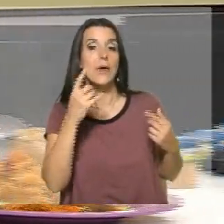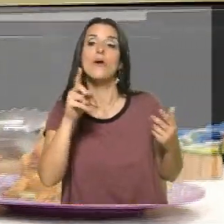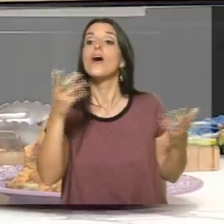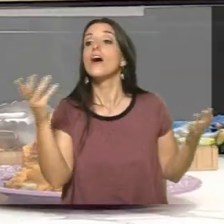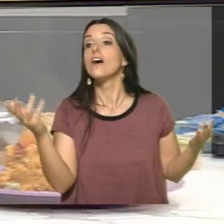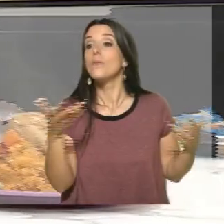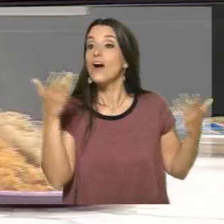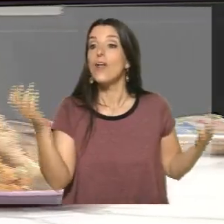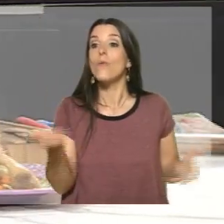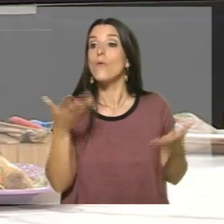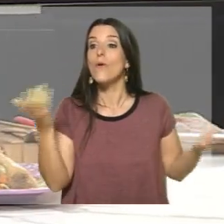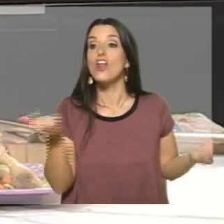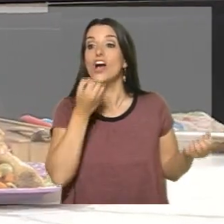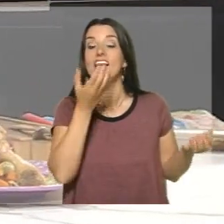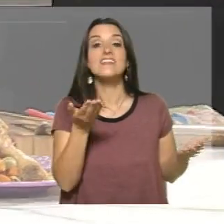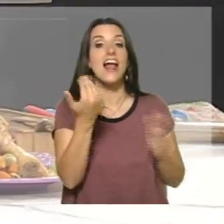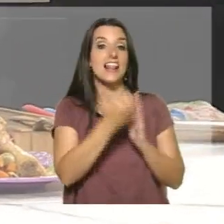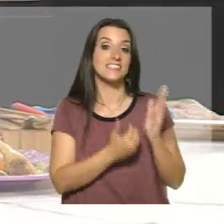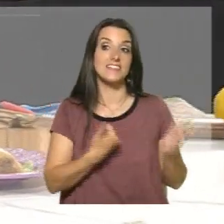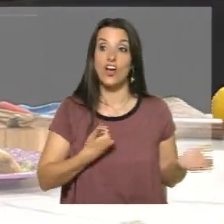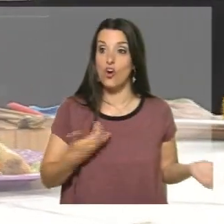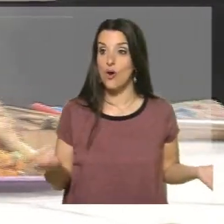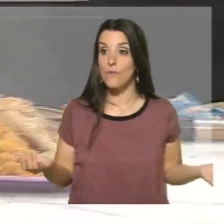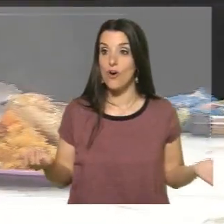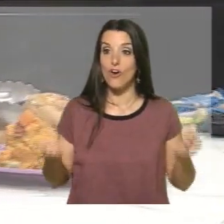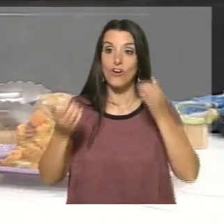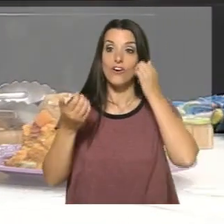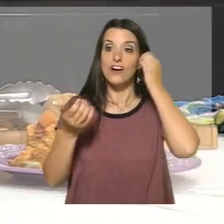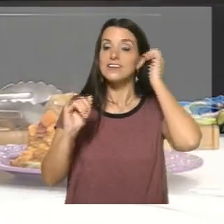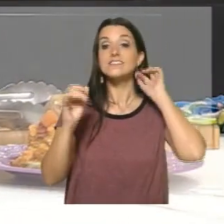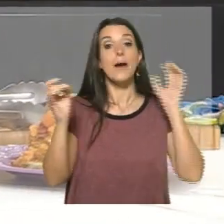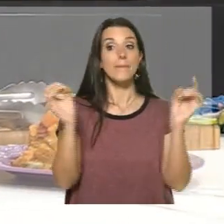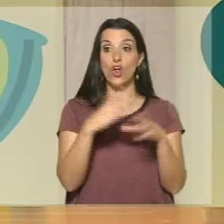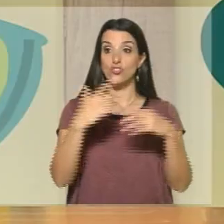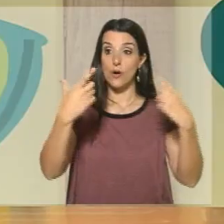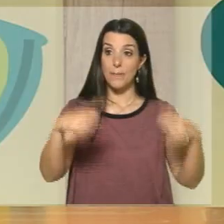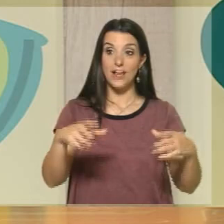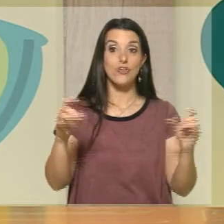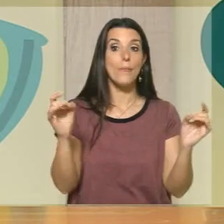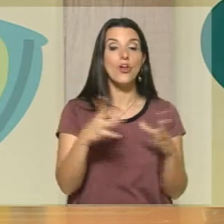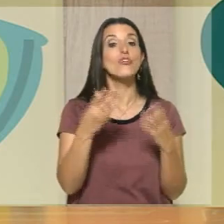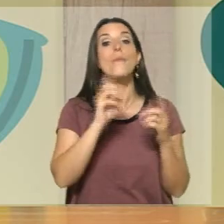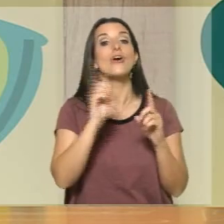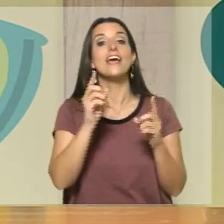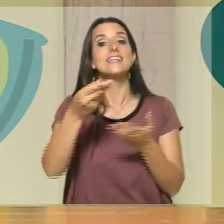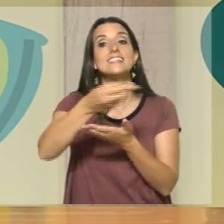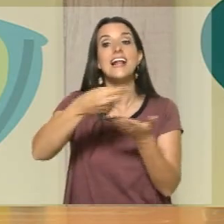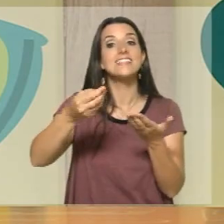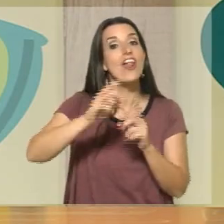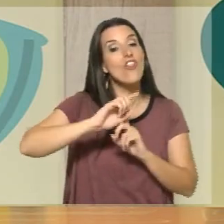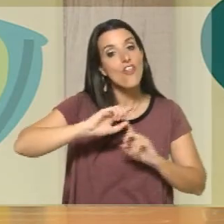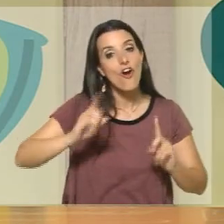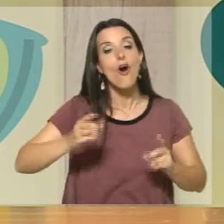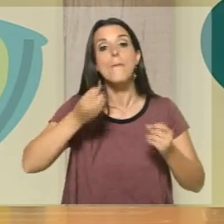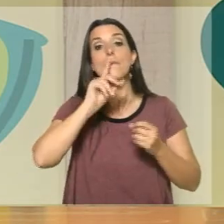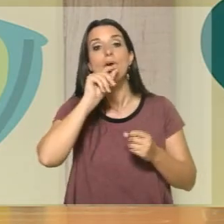pero a todo esto, a ¿cómo venimos con la receta? Mirá cómo viene el pollito. Qué ahí. Calor mirá, de ya está emplatado, la mitad. Bien. ¿Por qué? Porque no le pusimos la salsa. Antes sacamos